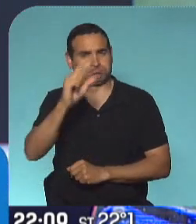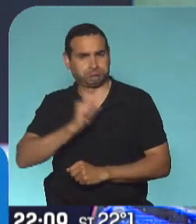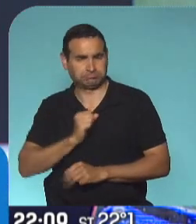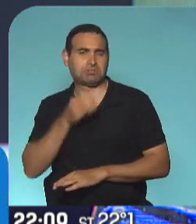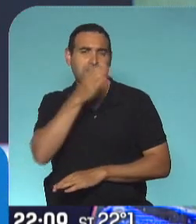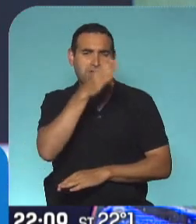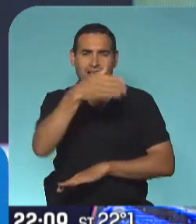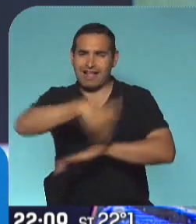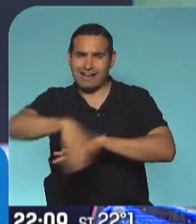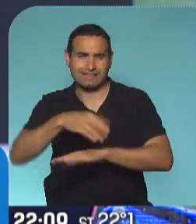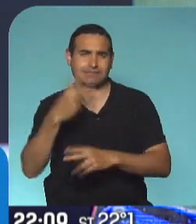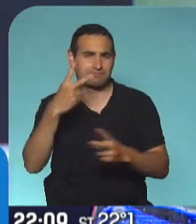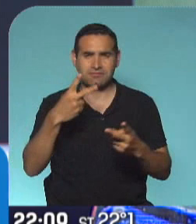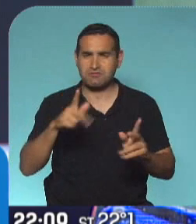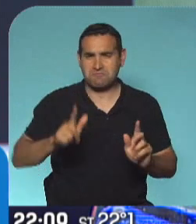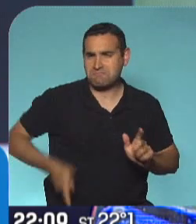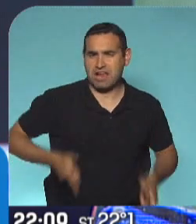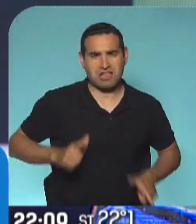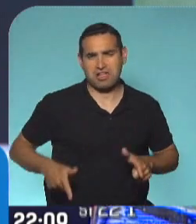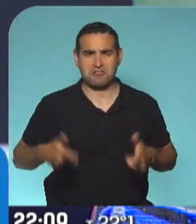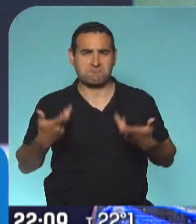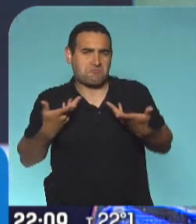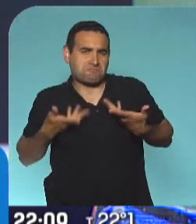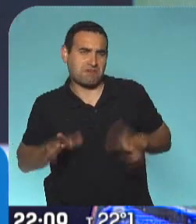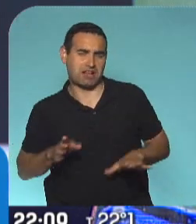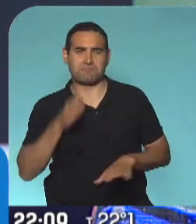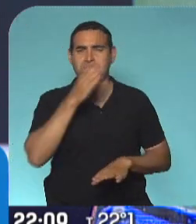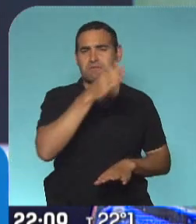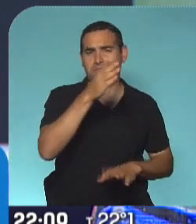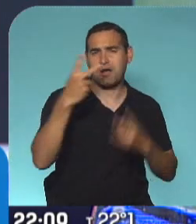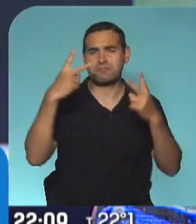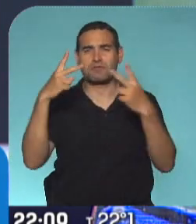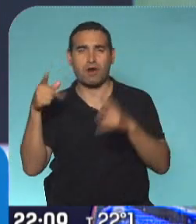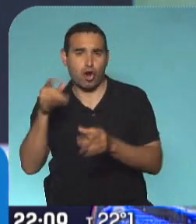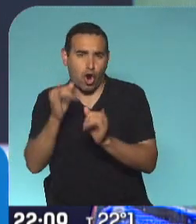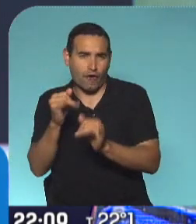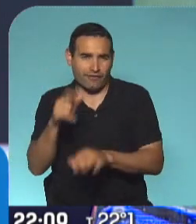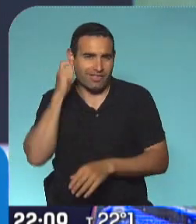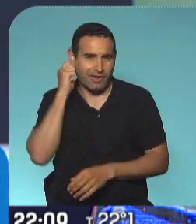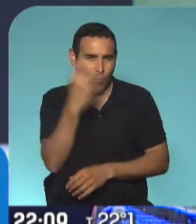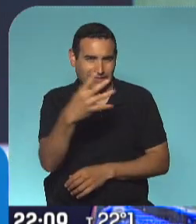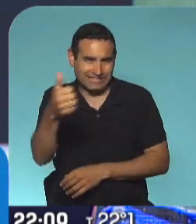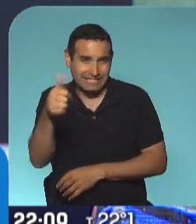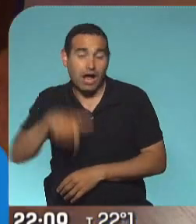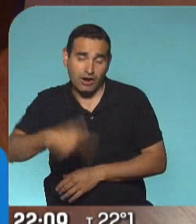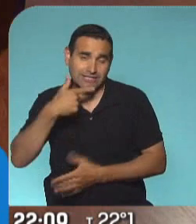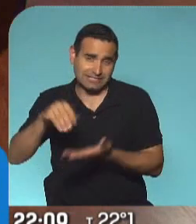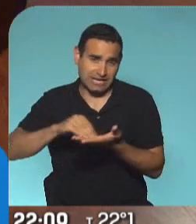recorrer la calle en un jean y con una cosa muy descontracturada de este político que es joven, 46 años hoy,